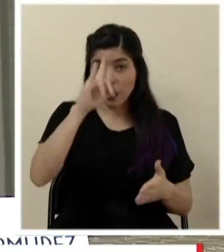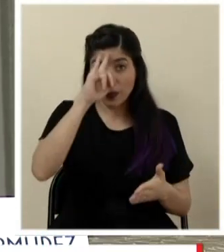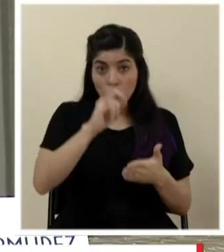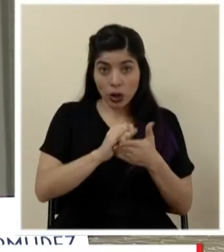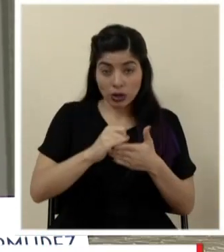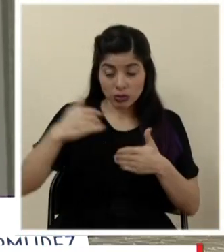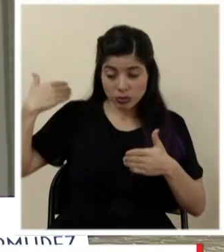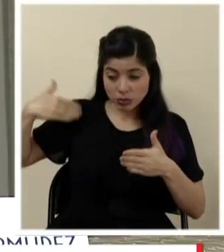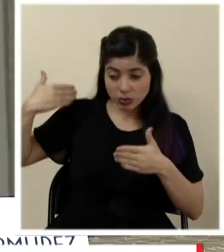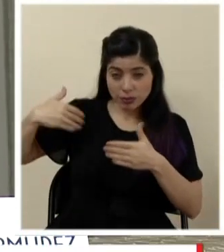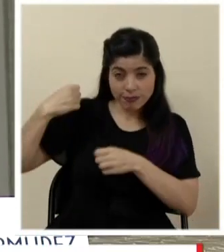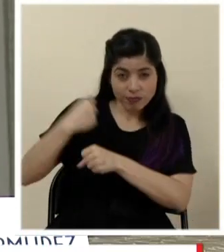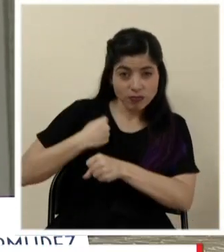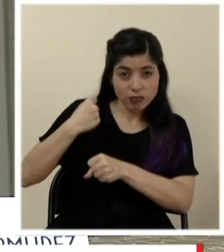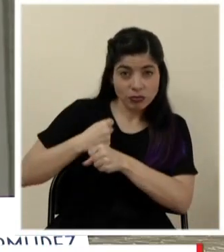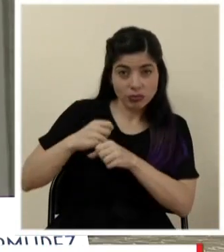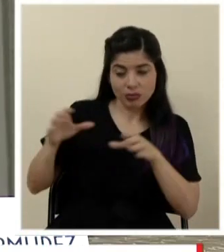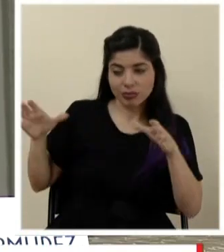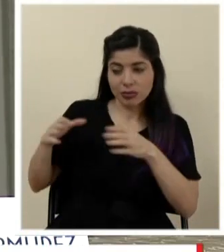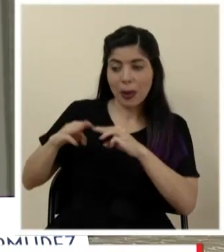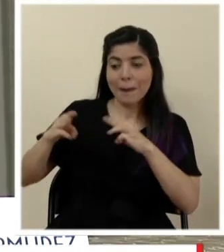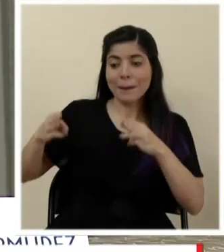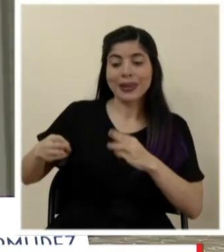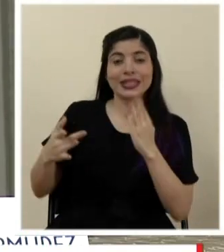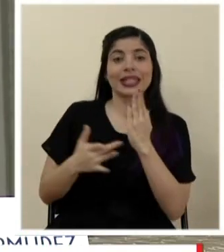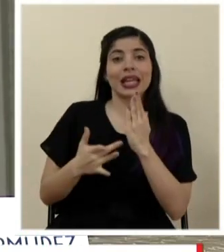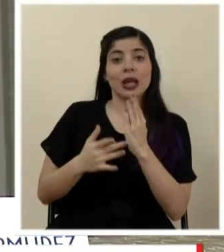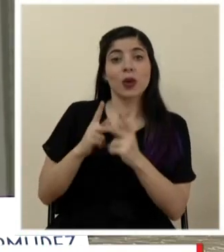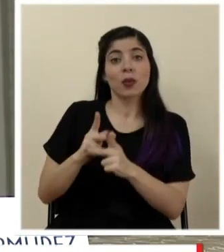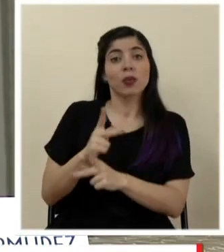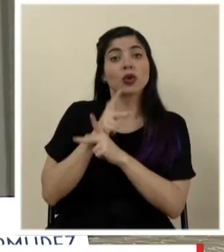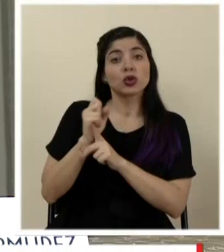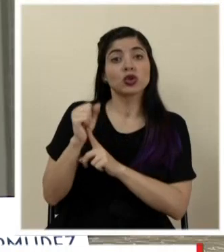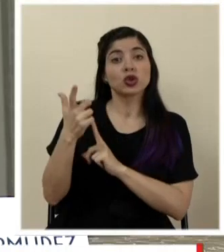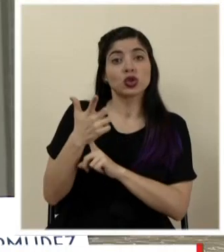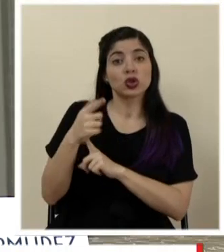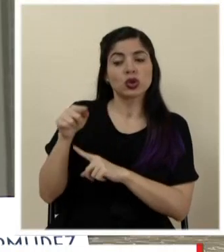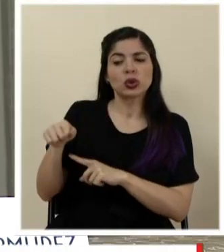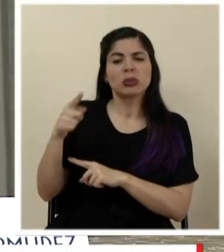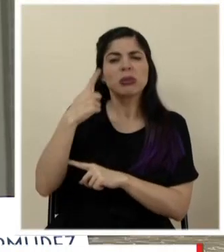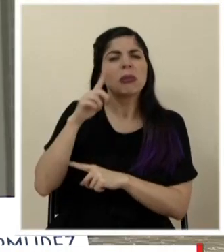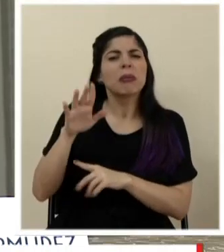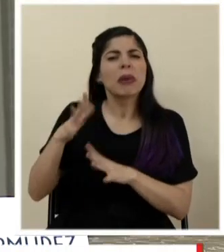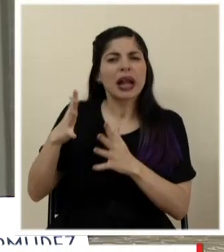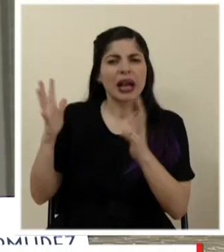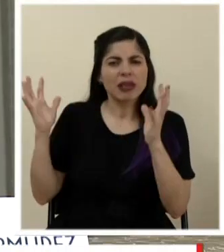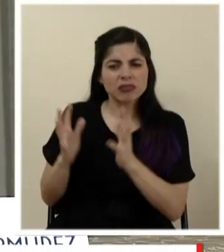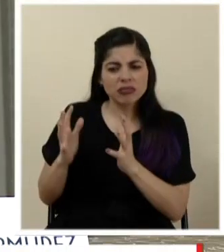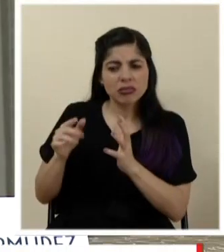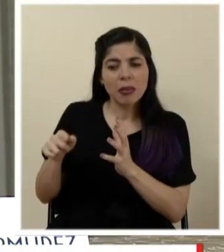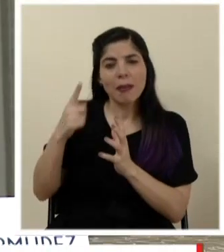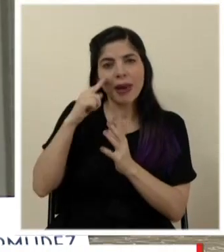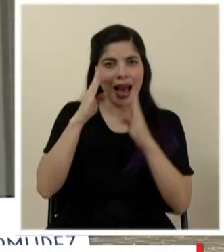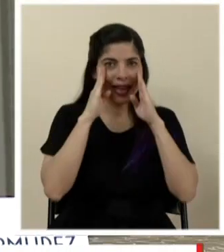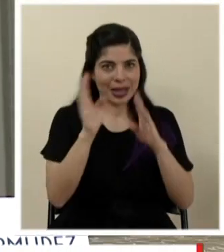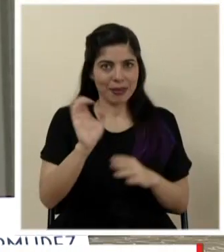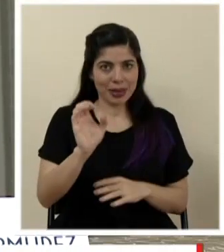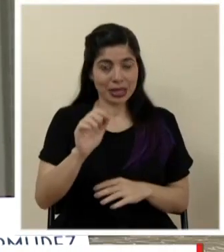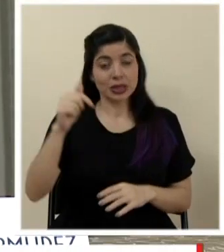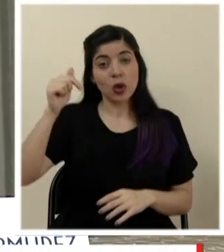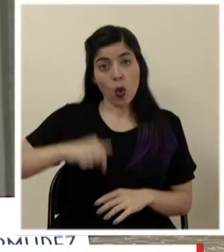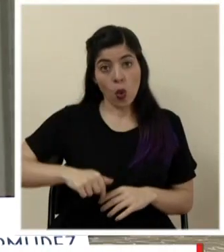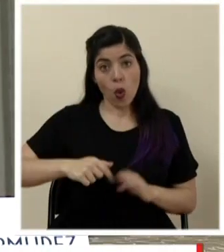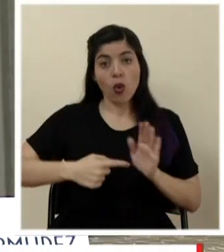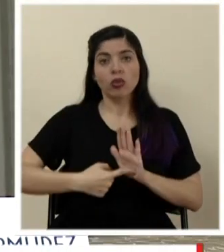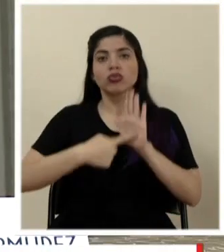producto del trabajo de la Mesa Técnica de Protección Social que se ha conformado para la atención de esta emergencia, presentamos hoy